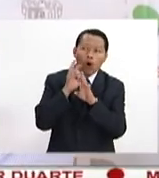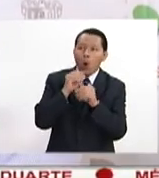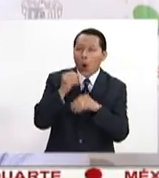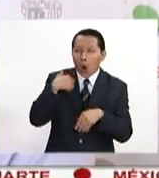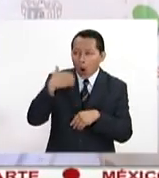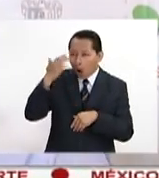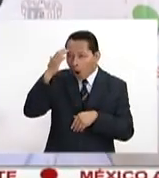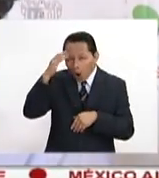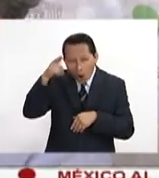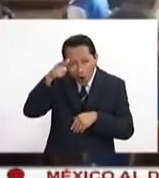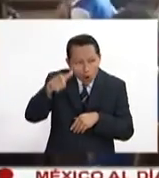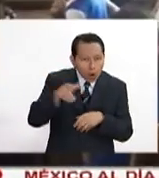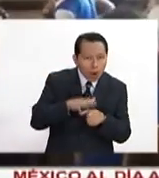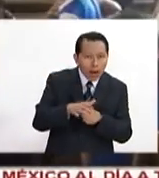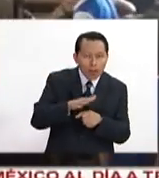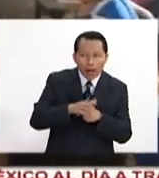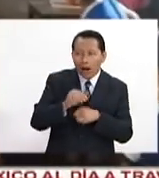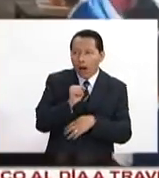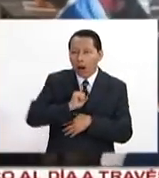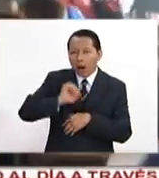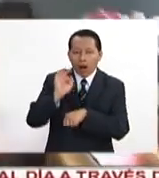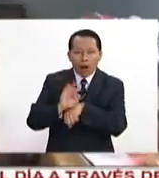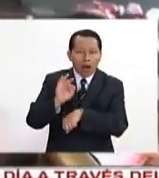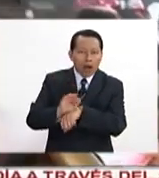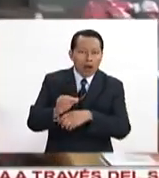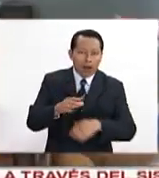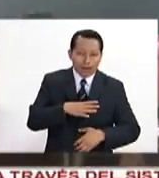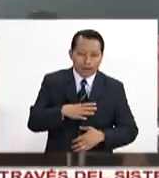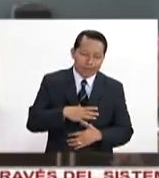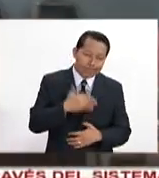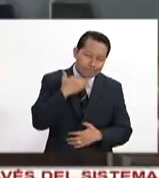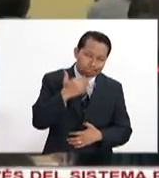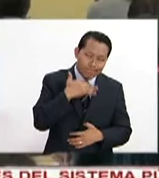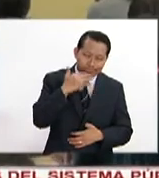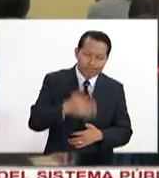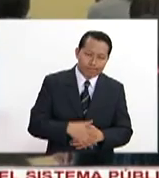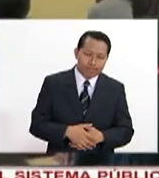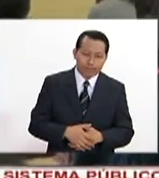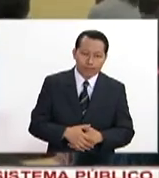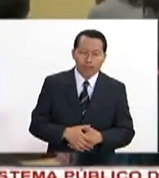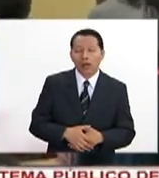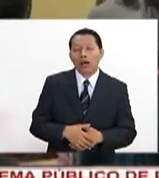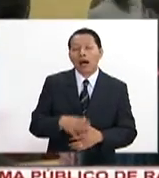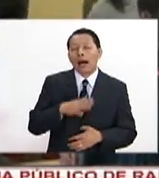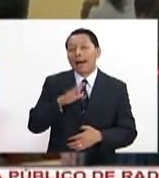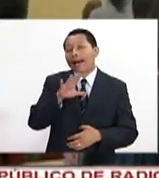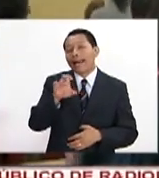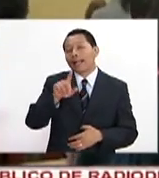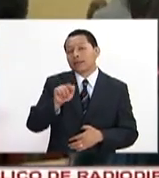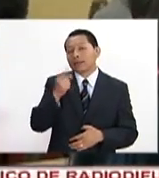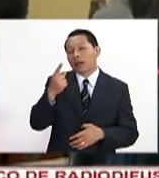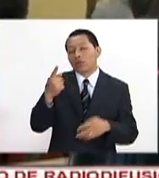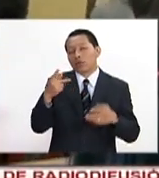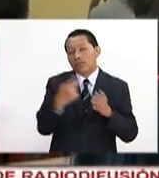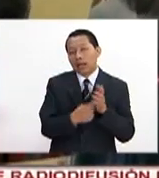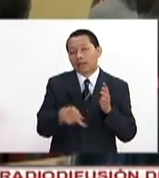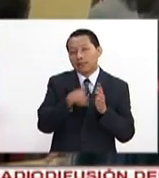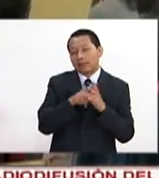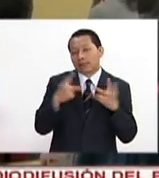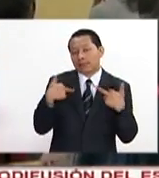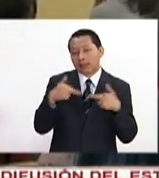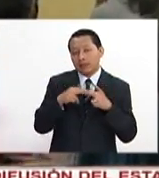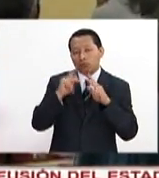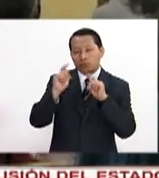había influyentismo. En esta entidad se entregaron 571 plazas docentes que de igual